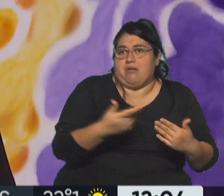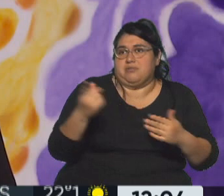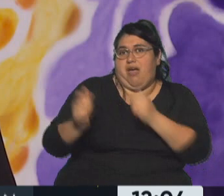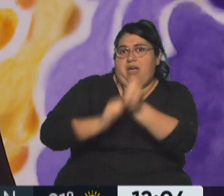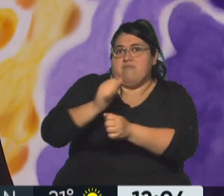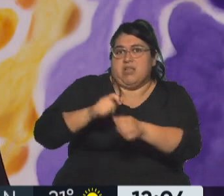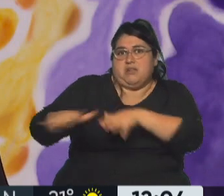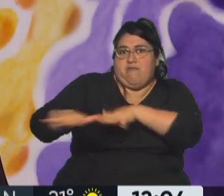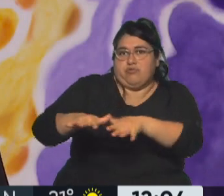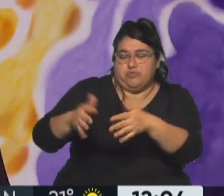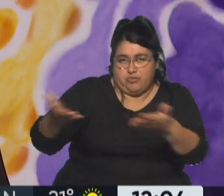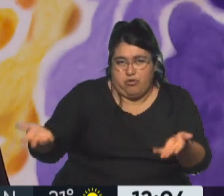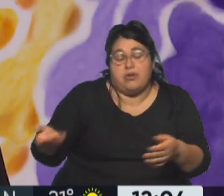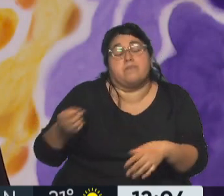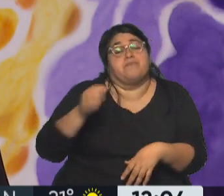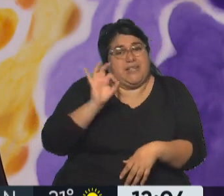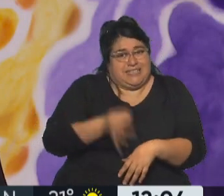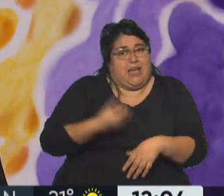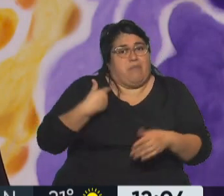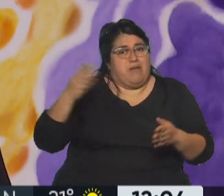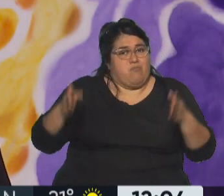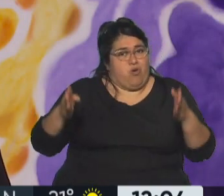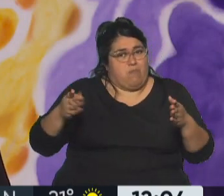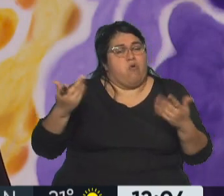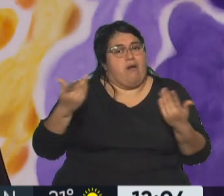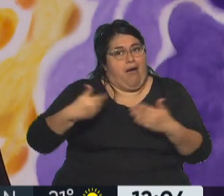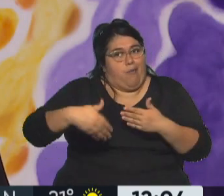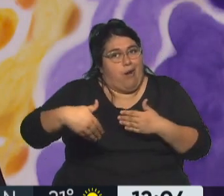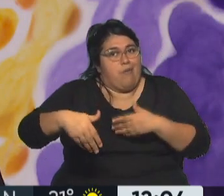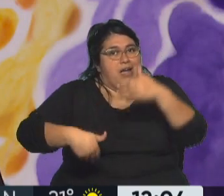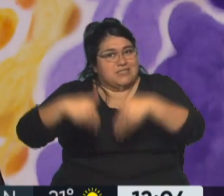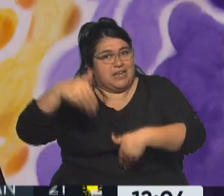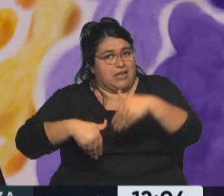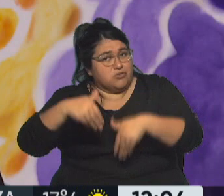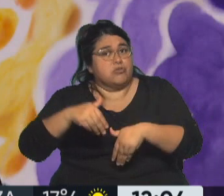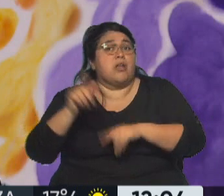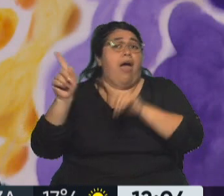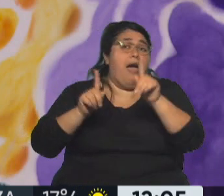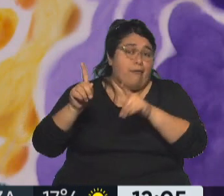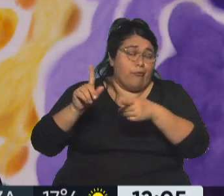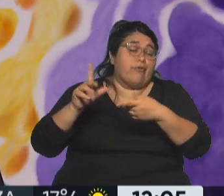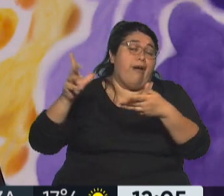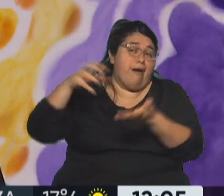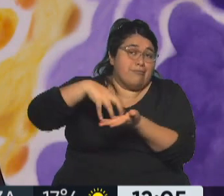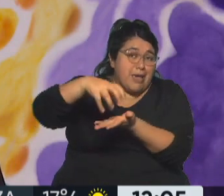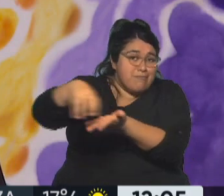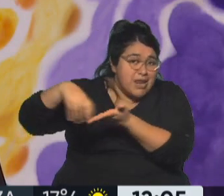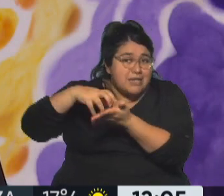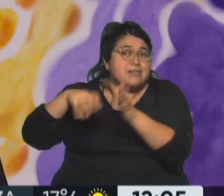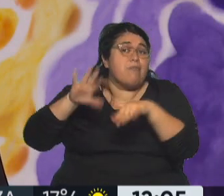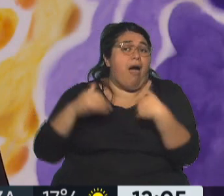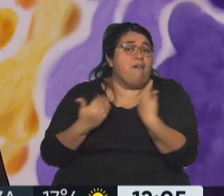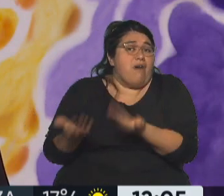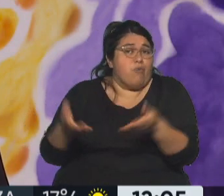estamos en un momento cerca de las elecciones y algunas cámaras juegan partido para otros sectores de la oposición